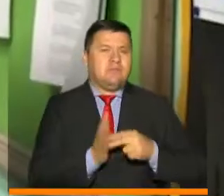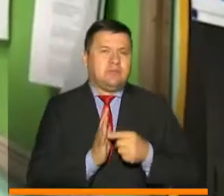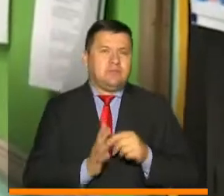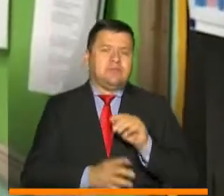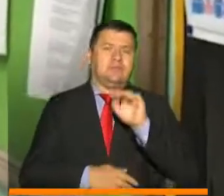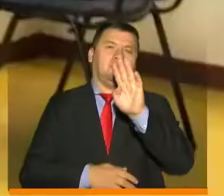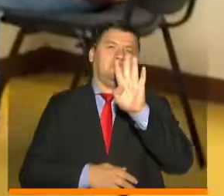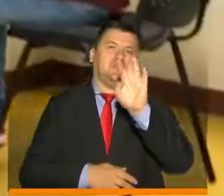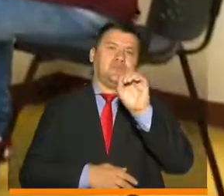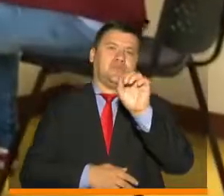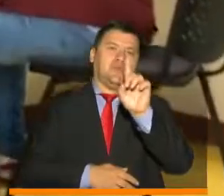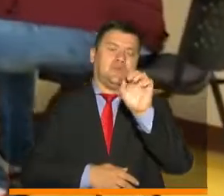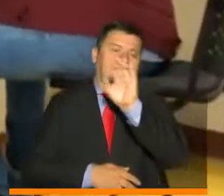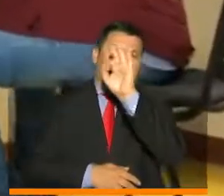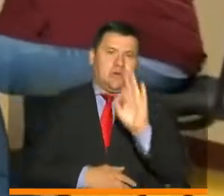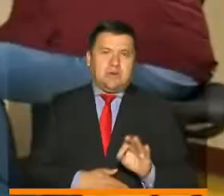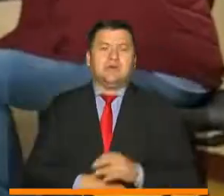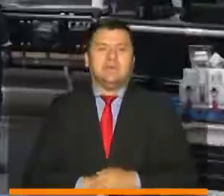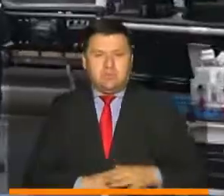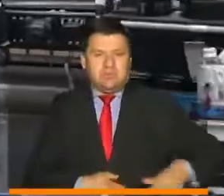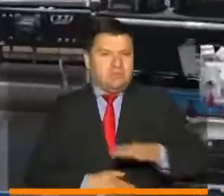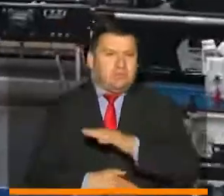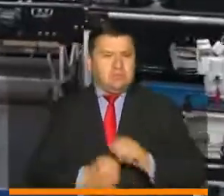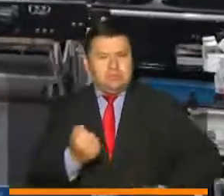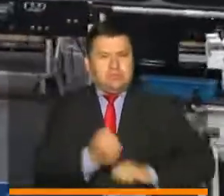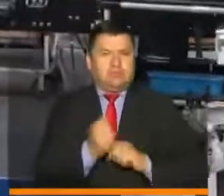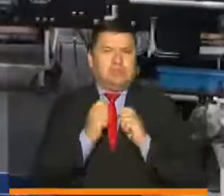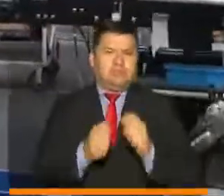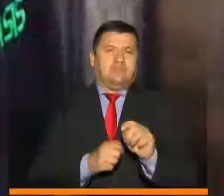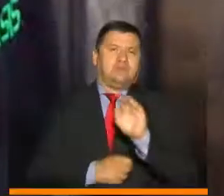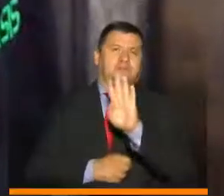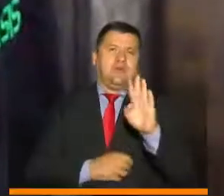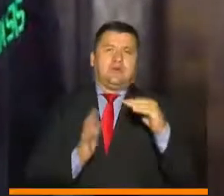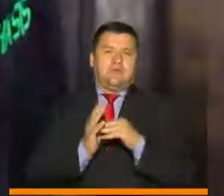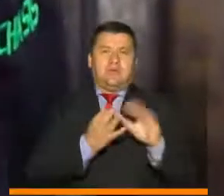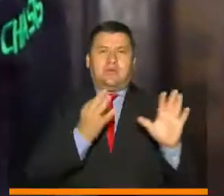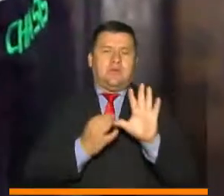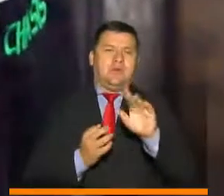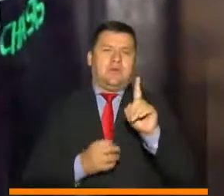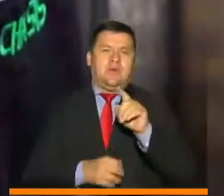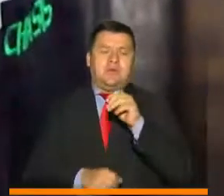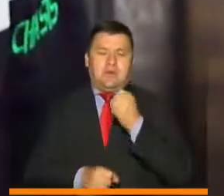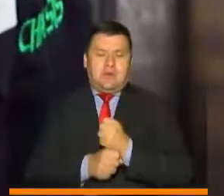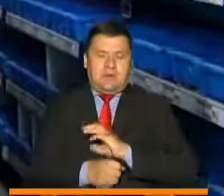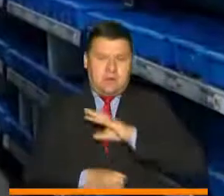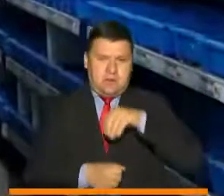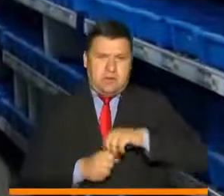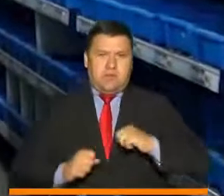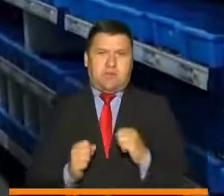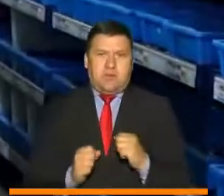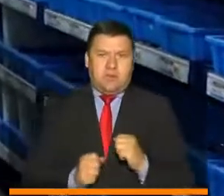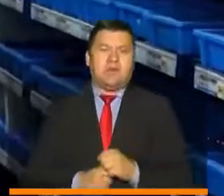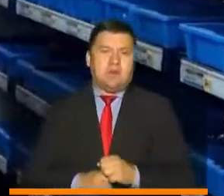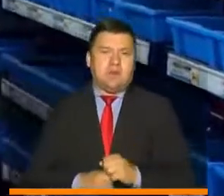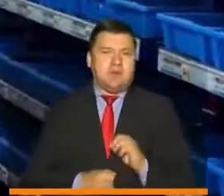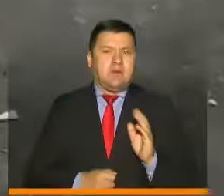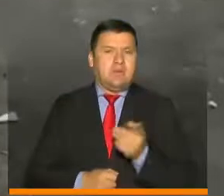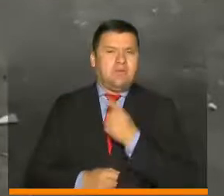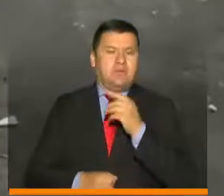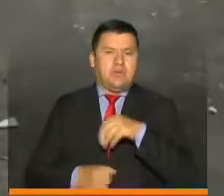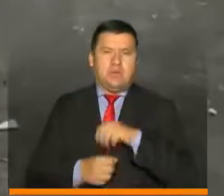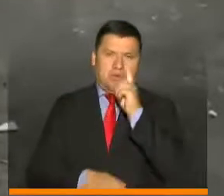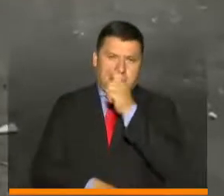el 40,1%, han sido otorgados a 44.855 empleadores en Bogotá, beneficiando